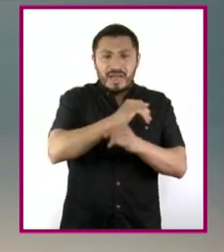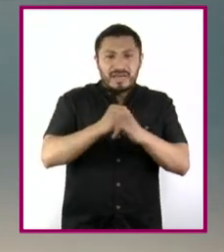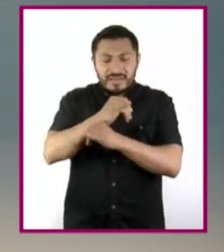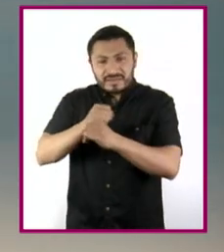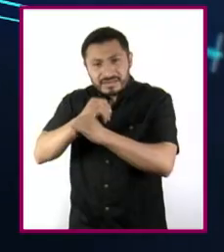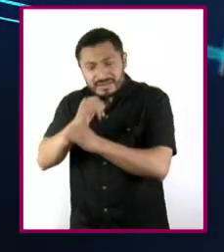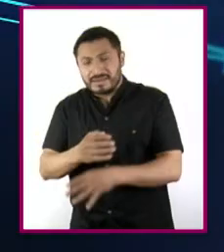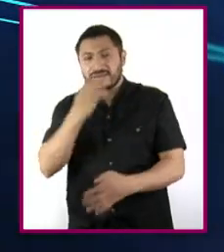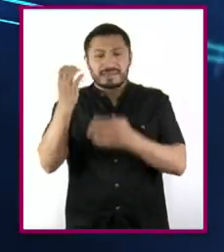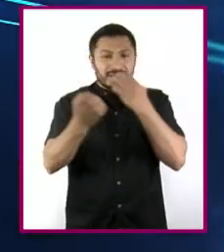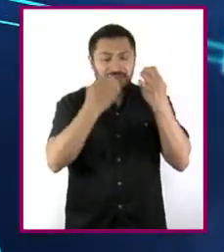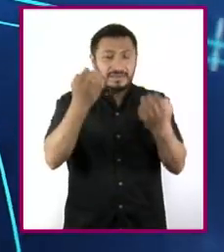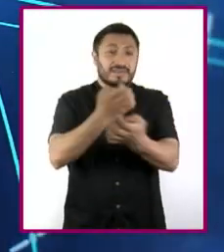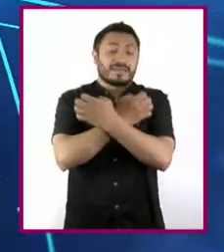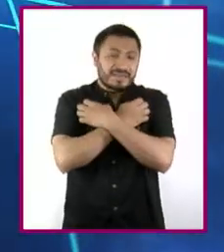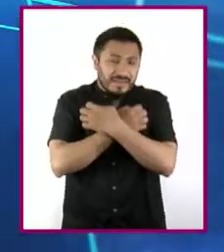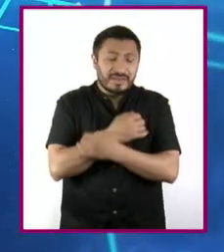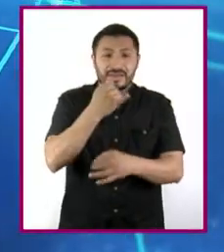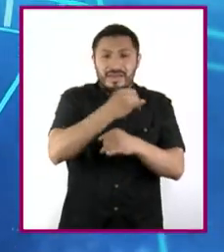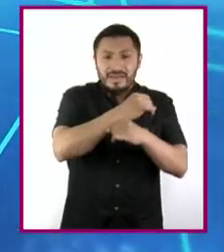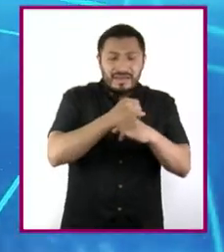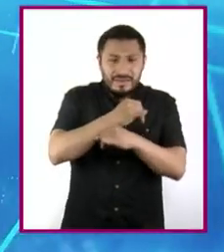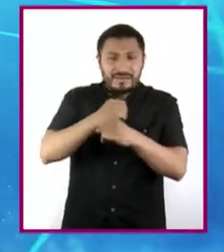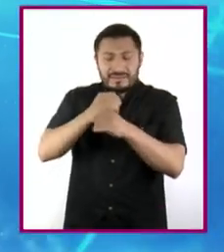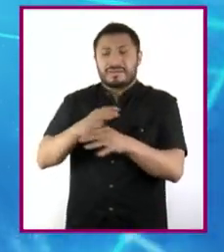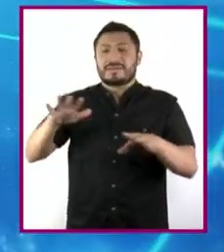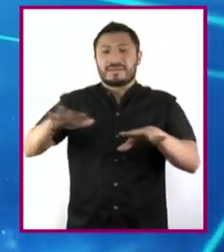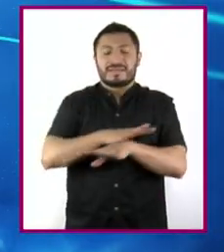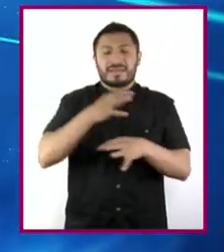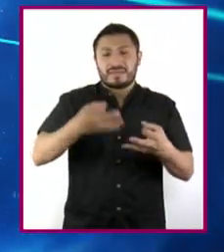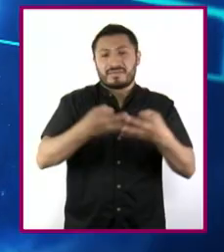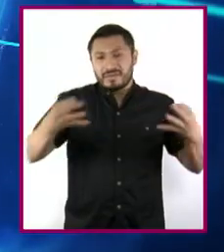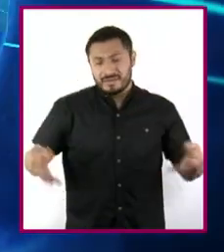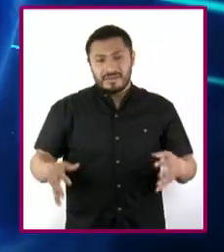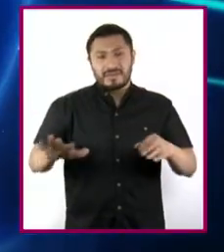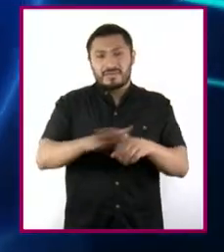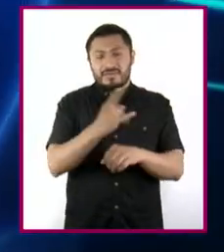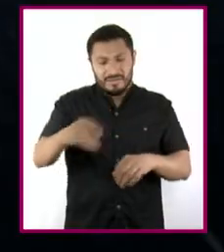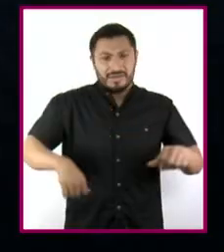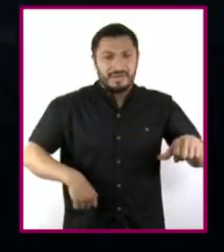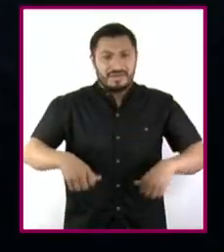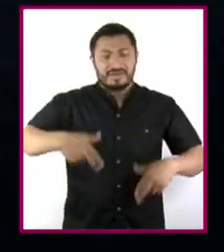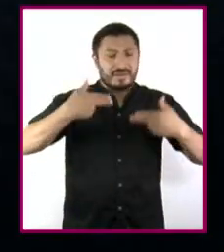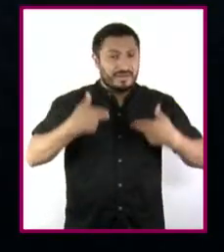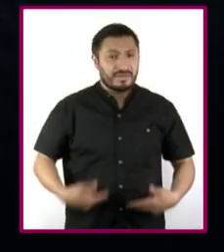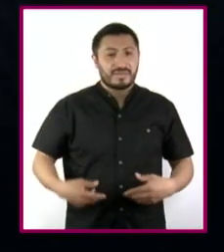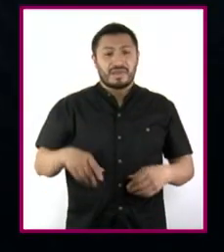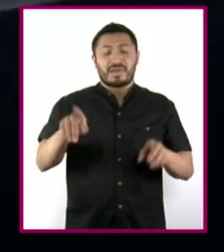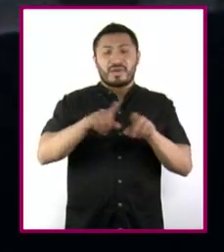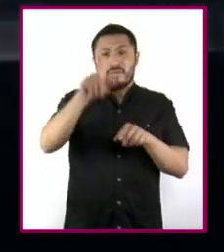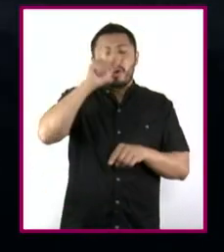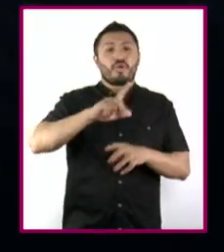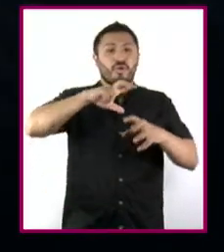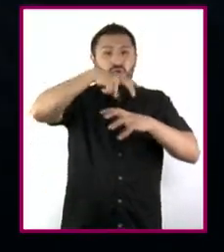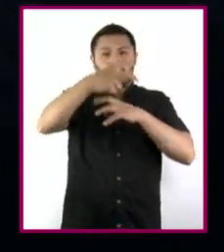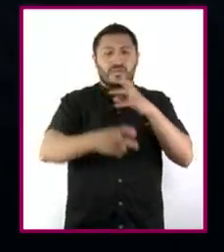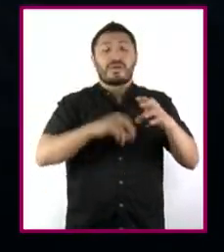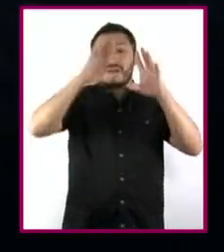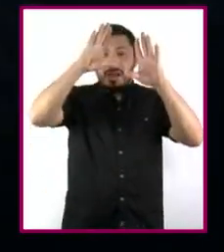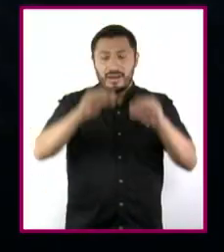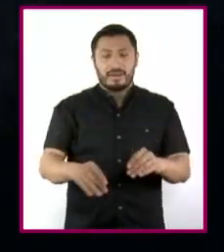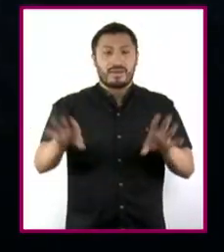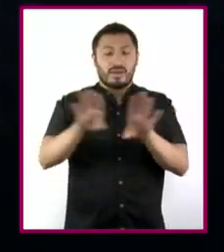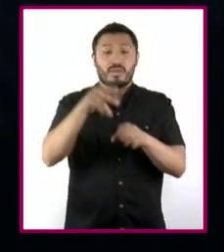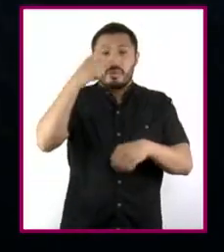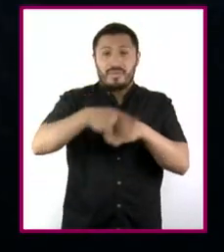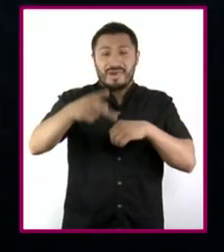científica, educativos y para estudiar los cambios de la superficie terrestre producto de la actividad humana. Un apagón de satélites sería catastrófico para el mundo